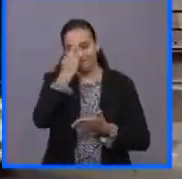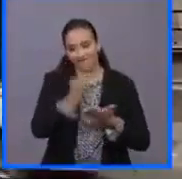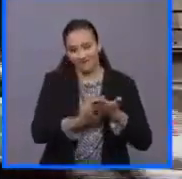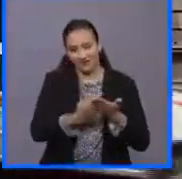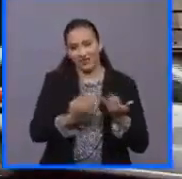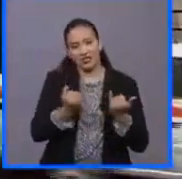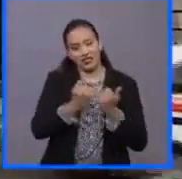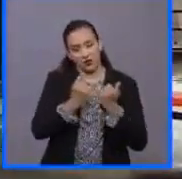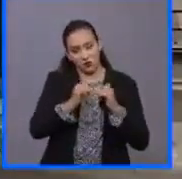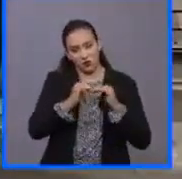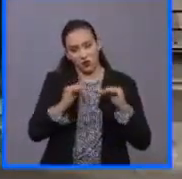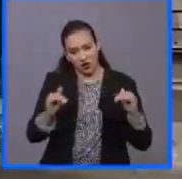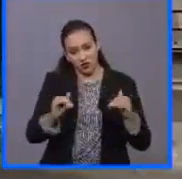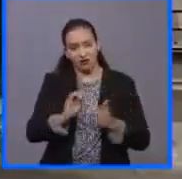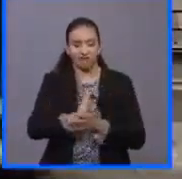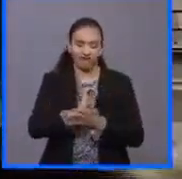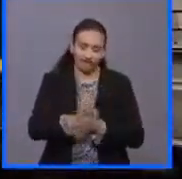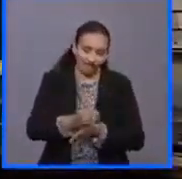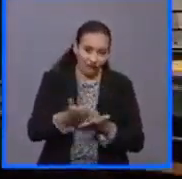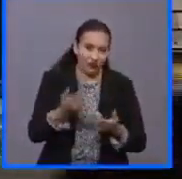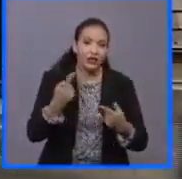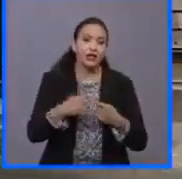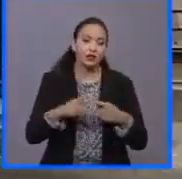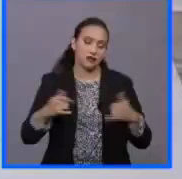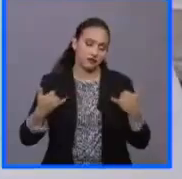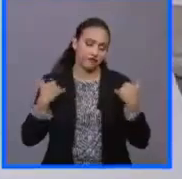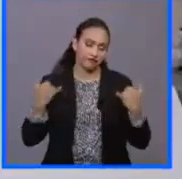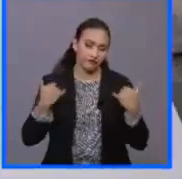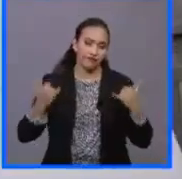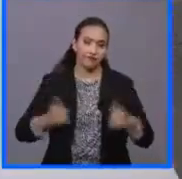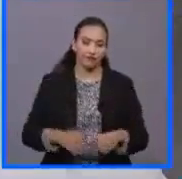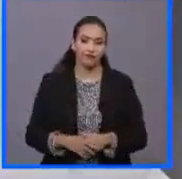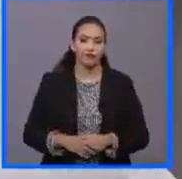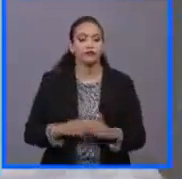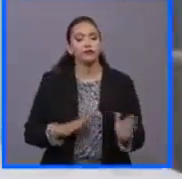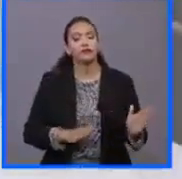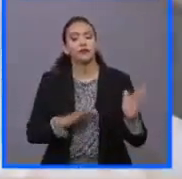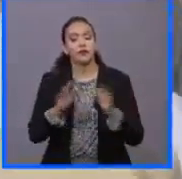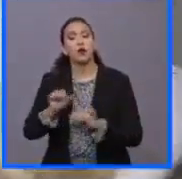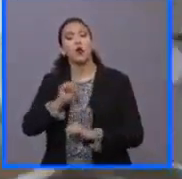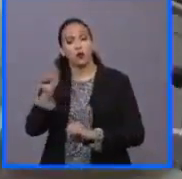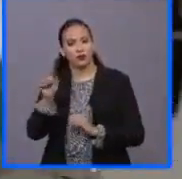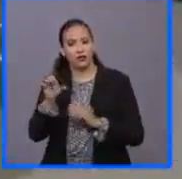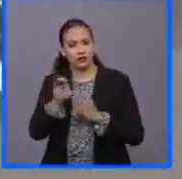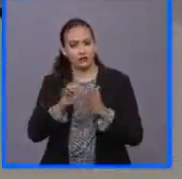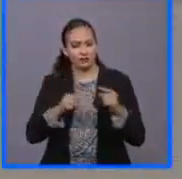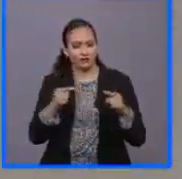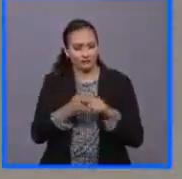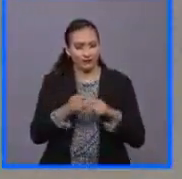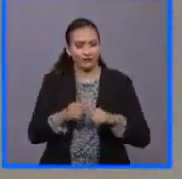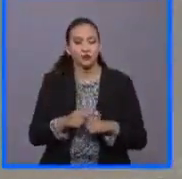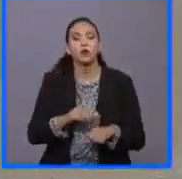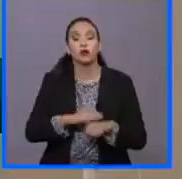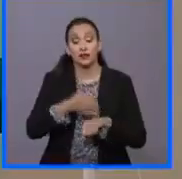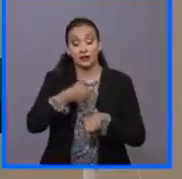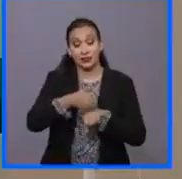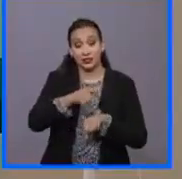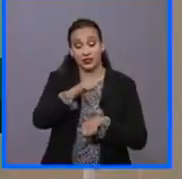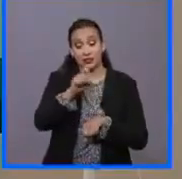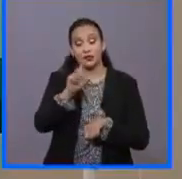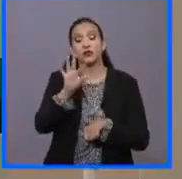la igualdad y no discriminación de las juventudes. En otra acción de inconstitucionalidad, la